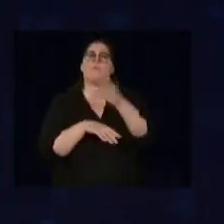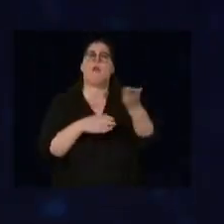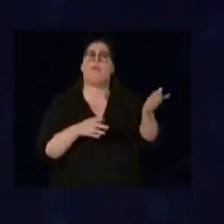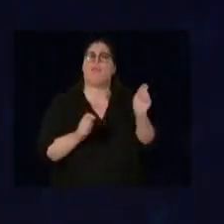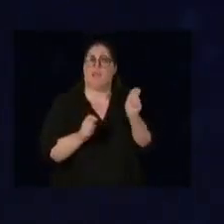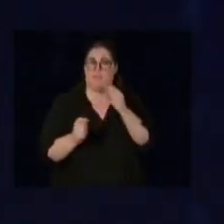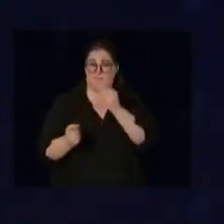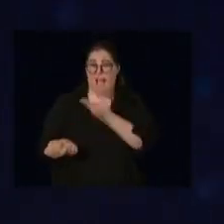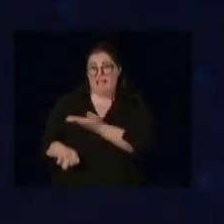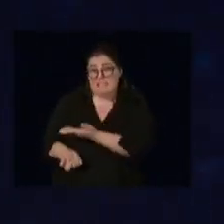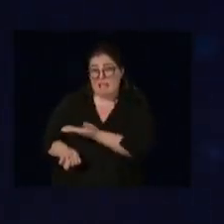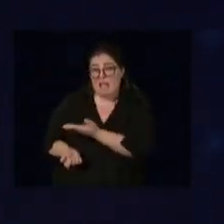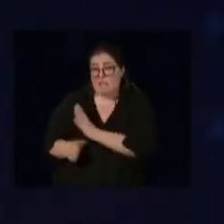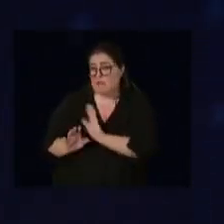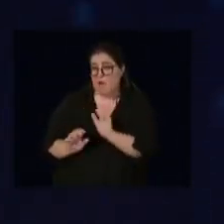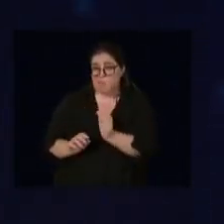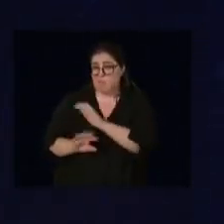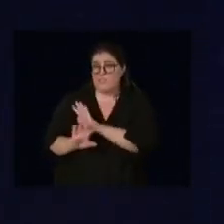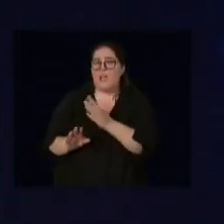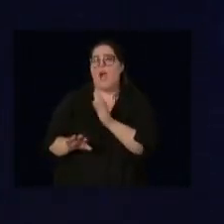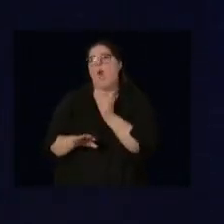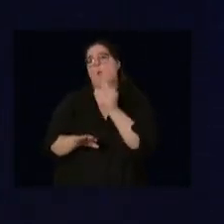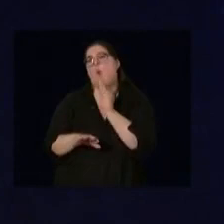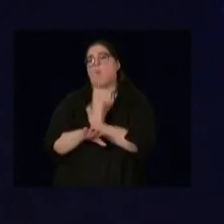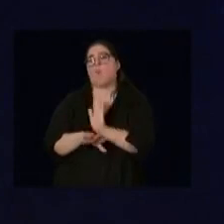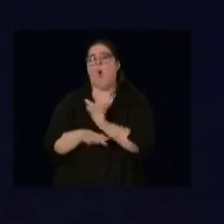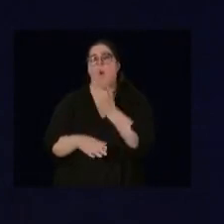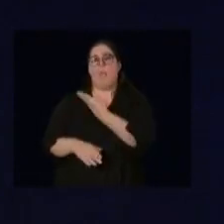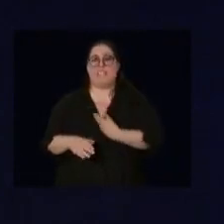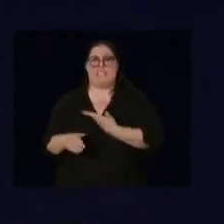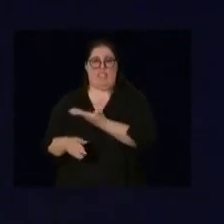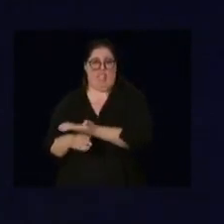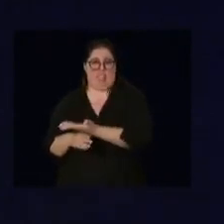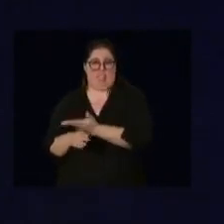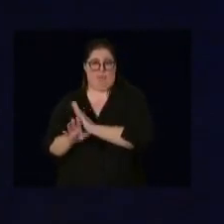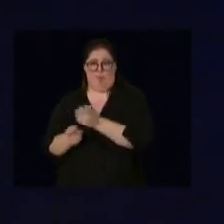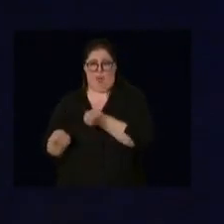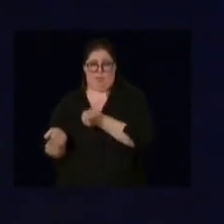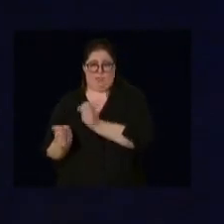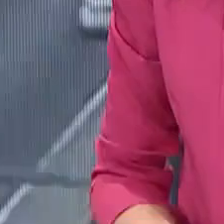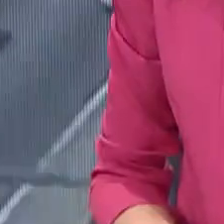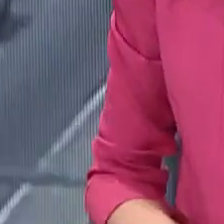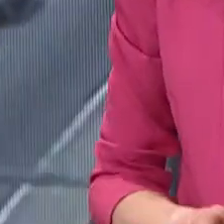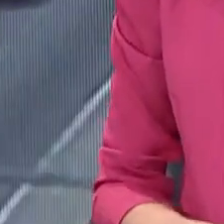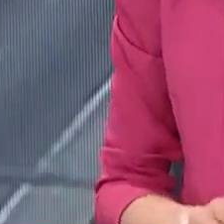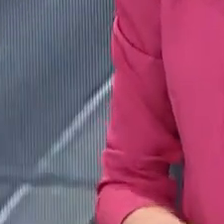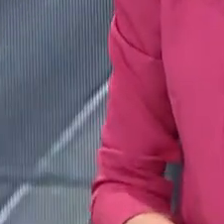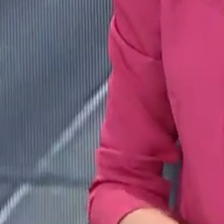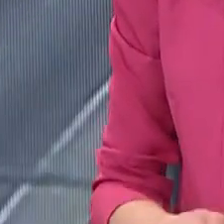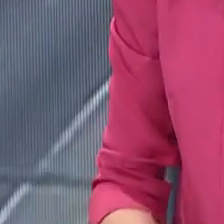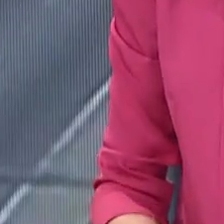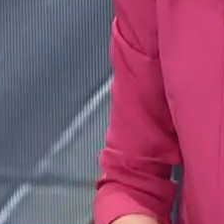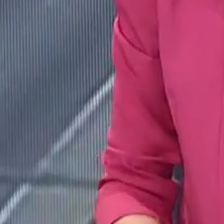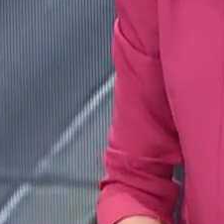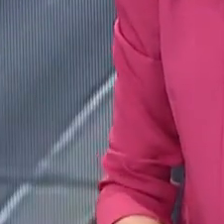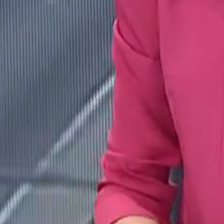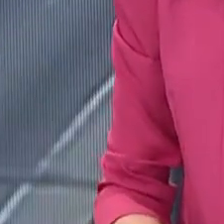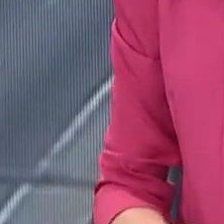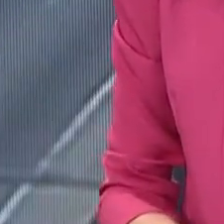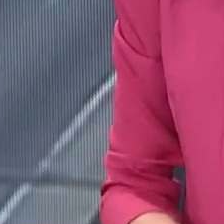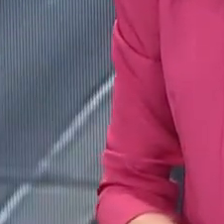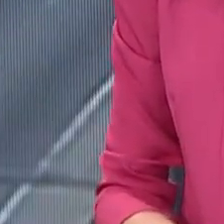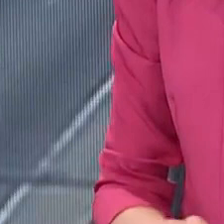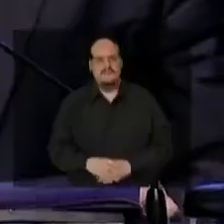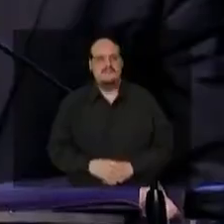Patricia wolrich sobre todo Miley trató de bajar el tono de estar moderado tanto masa como milei buscaron